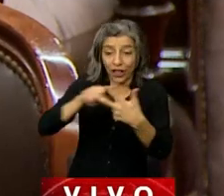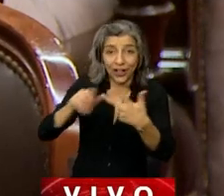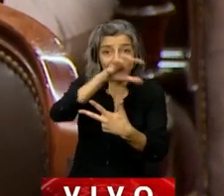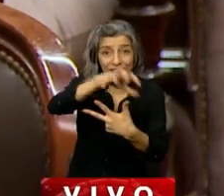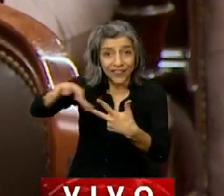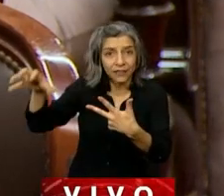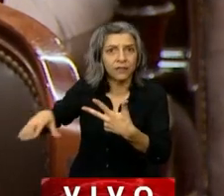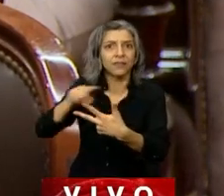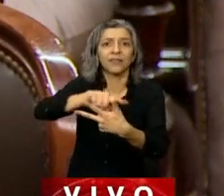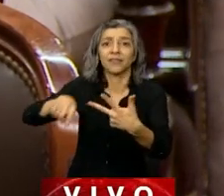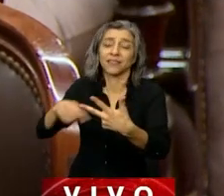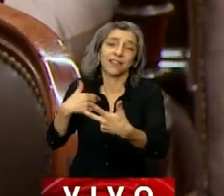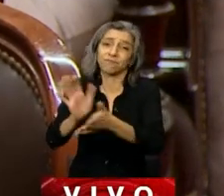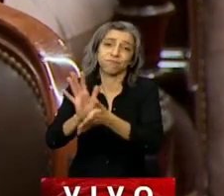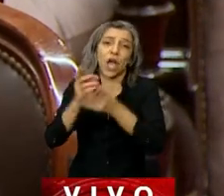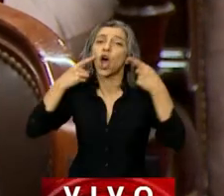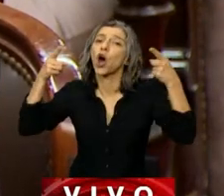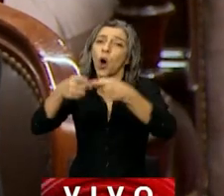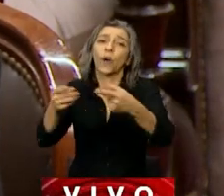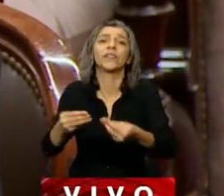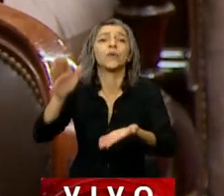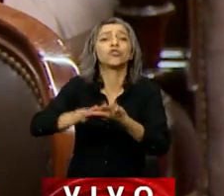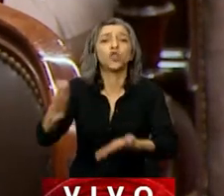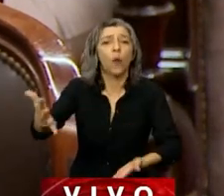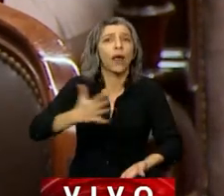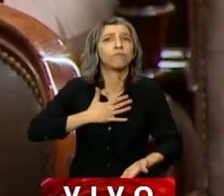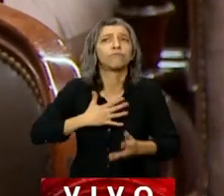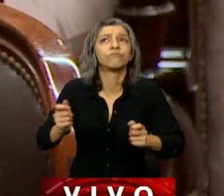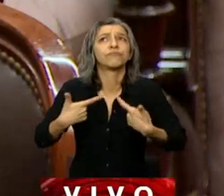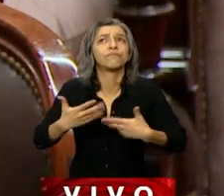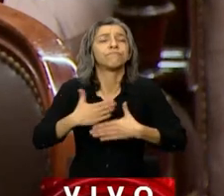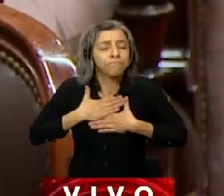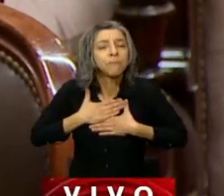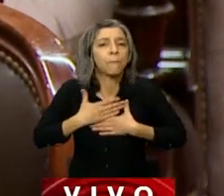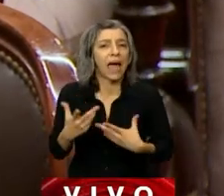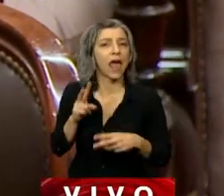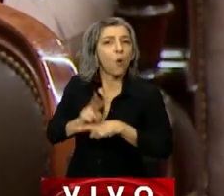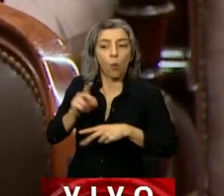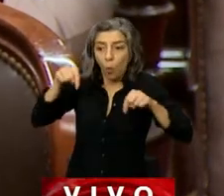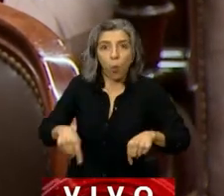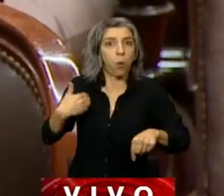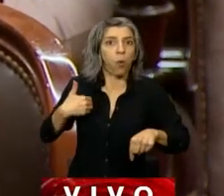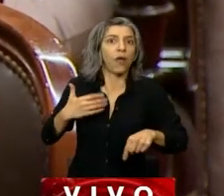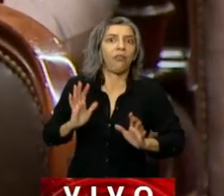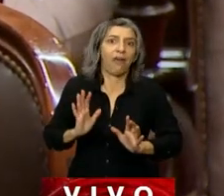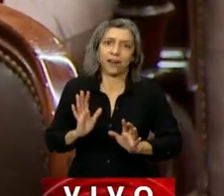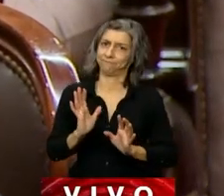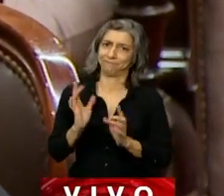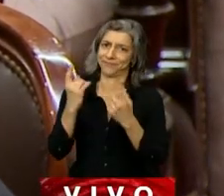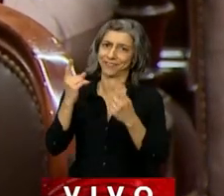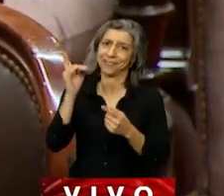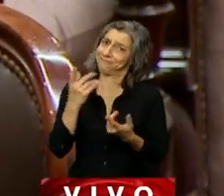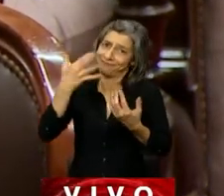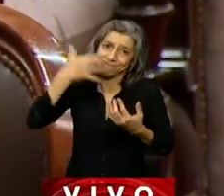organizaciones tengan los mismos objetivos en materia de soberanía que los que debería de impulsar el Estado. Y acá quiero citar a Juan